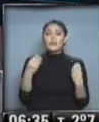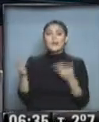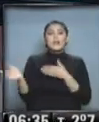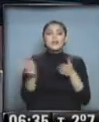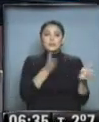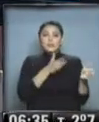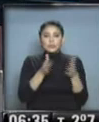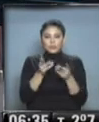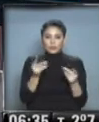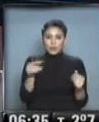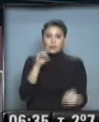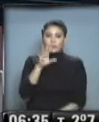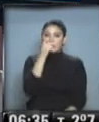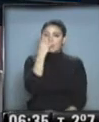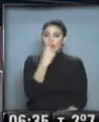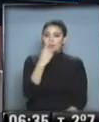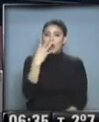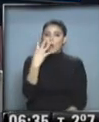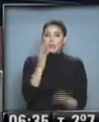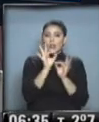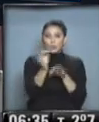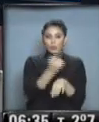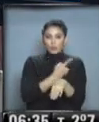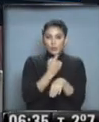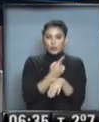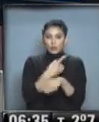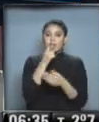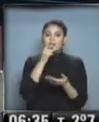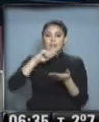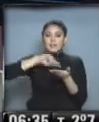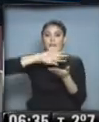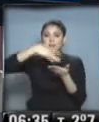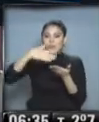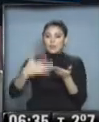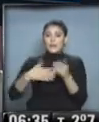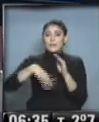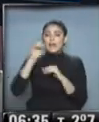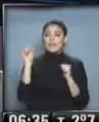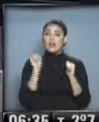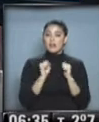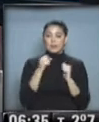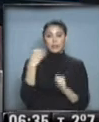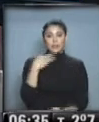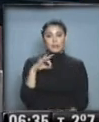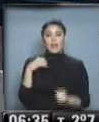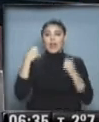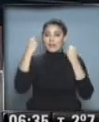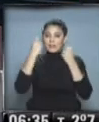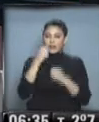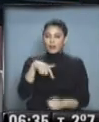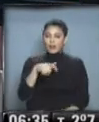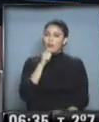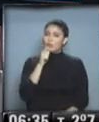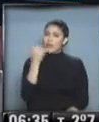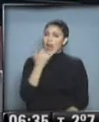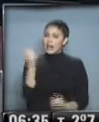leve del sector oeste a 4 kilómetros por hora, pero en zonas suburbanas las temperaturas son un poquito más bajas, así que abríguese en la mañana de hoy. Maki,